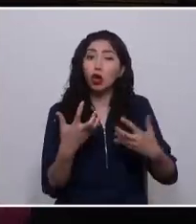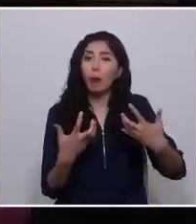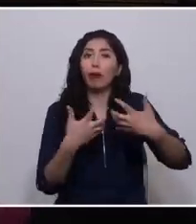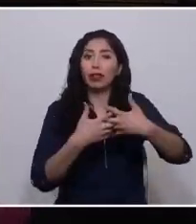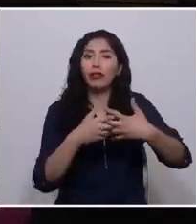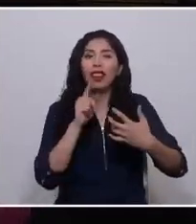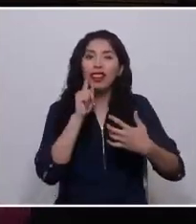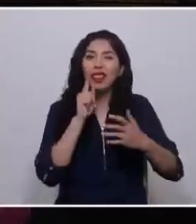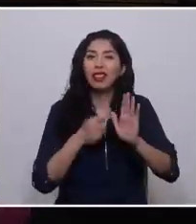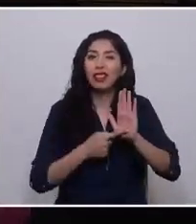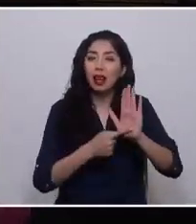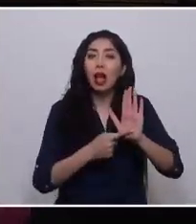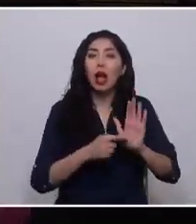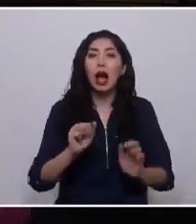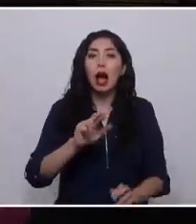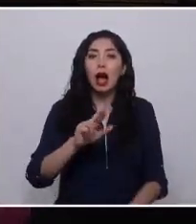autores.